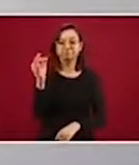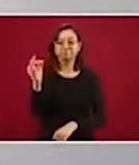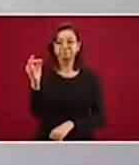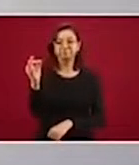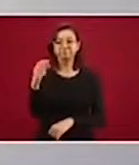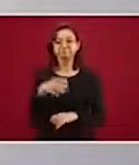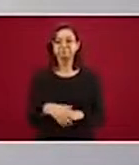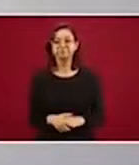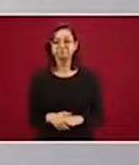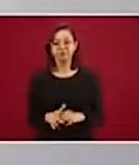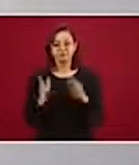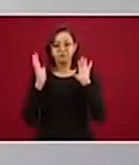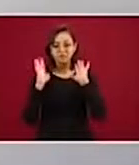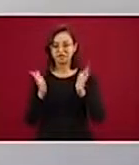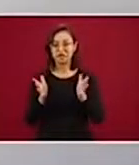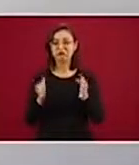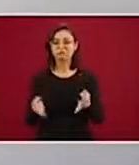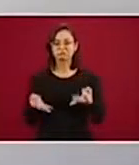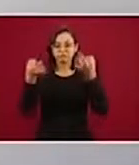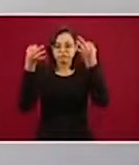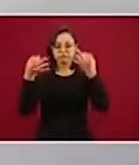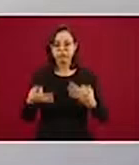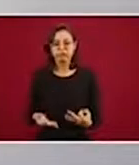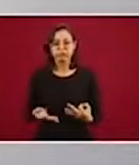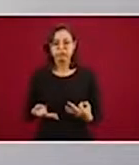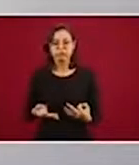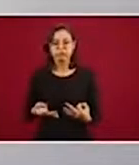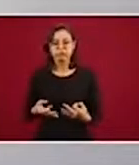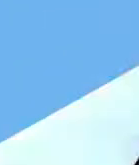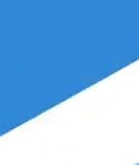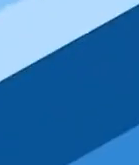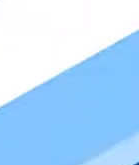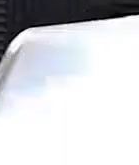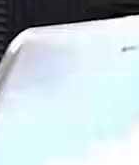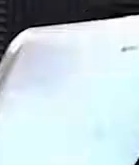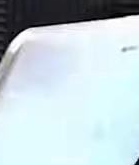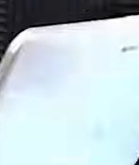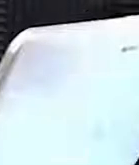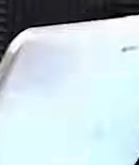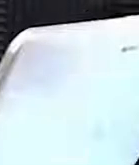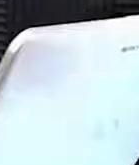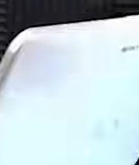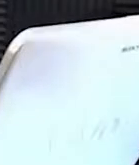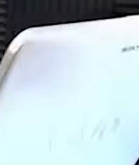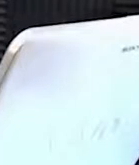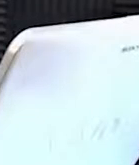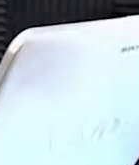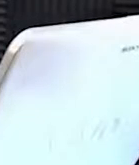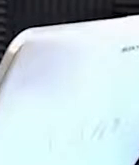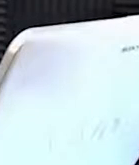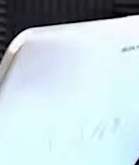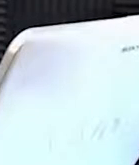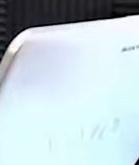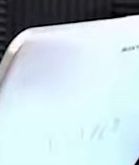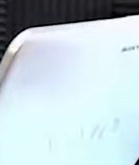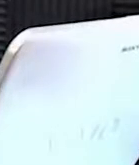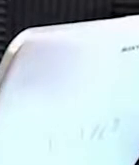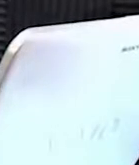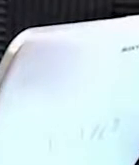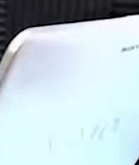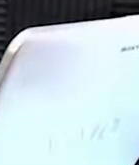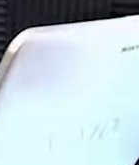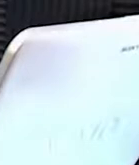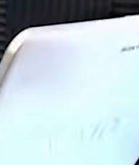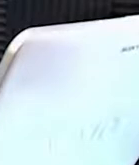ya es formal es decir ya cumplimos bueno pues ahí estaba lo que informó el